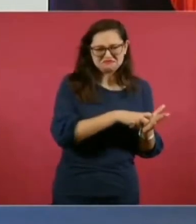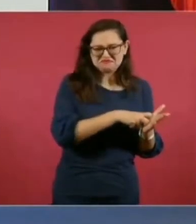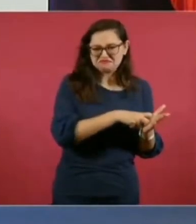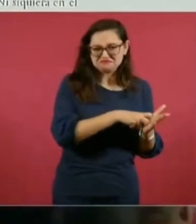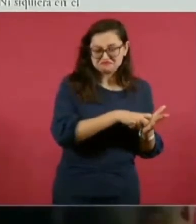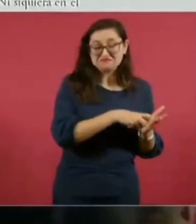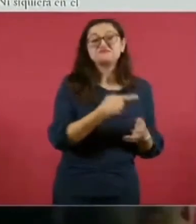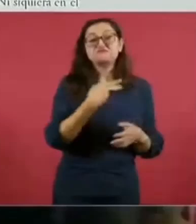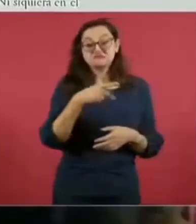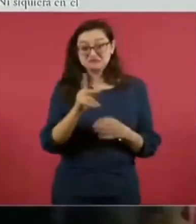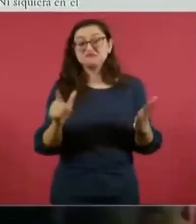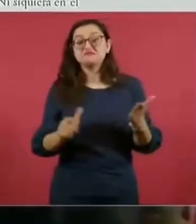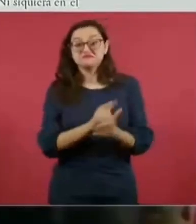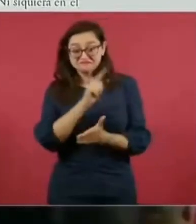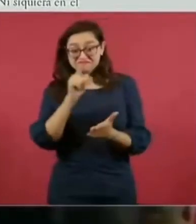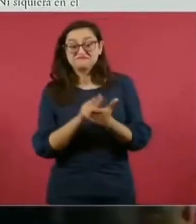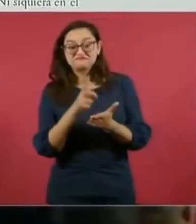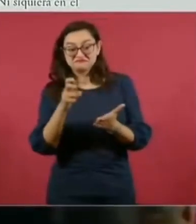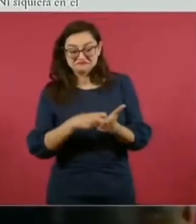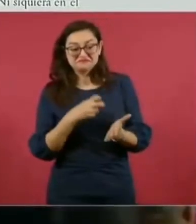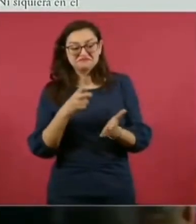En ese entonces